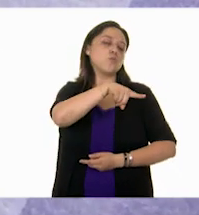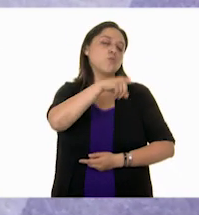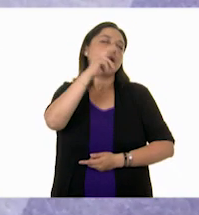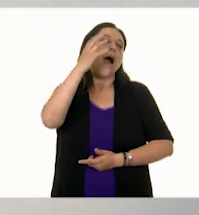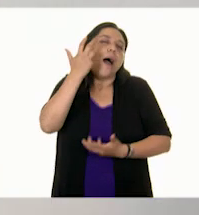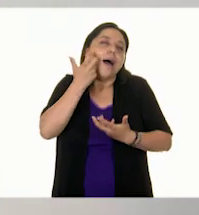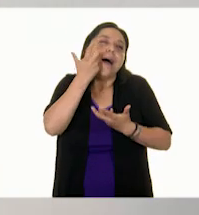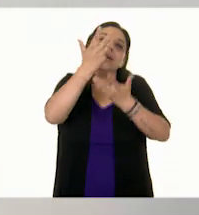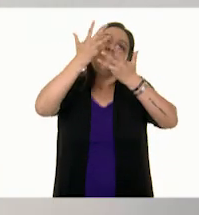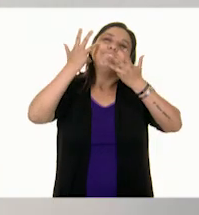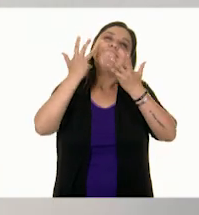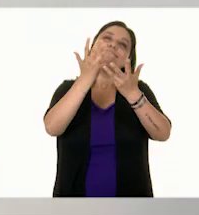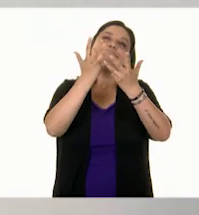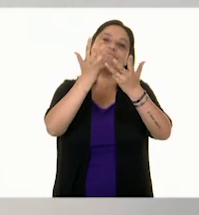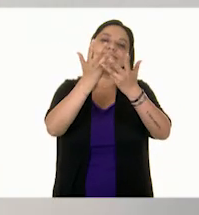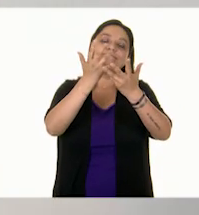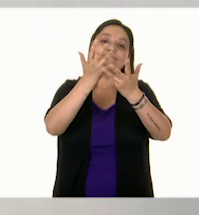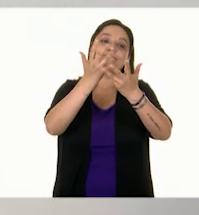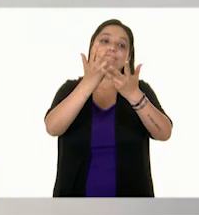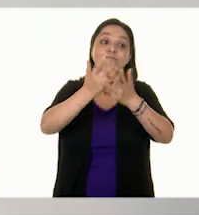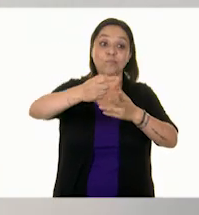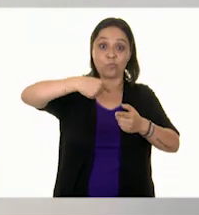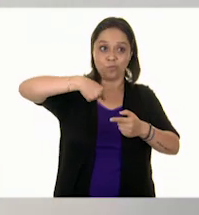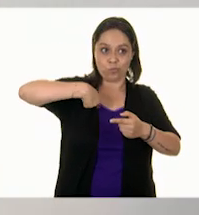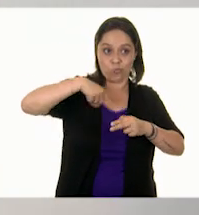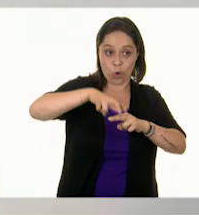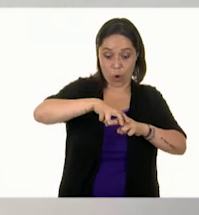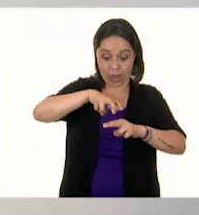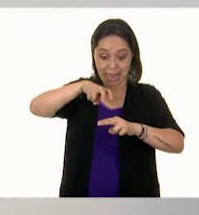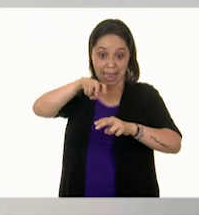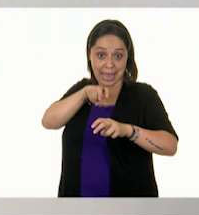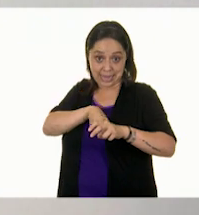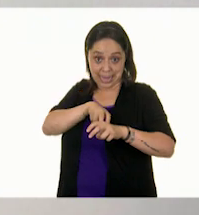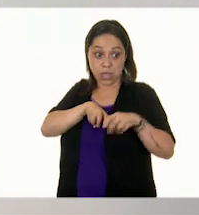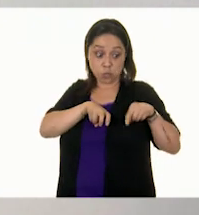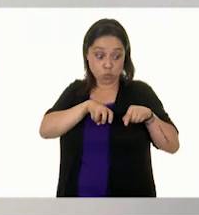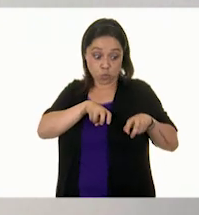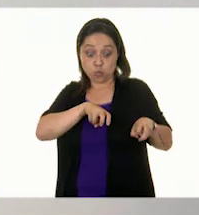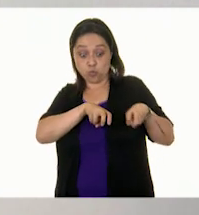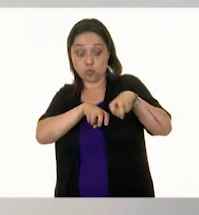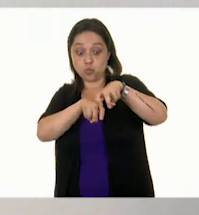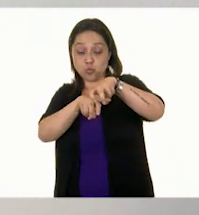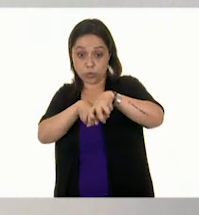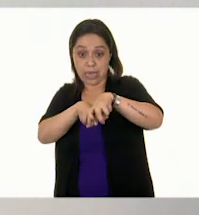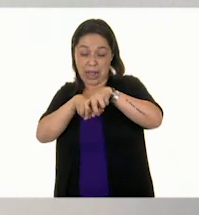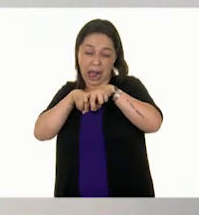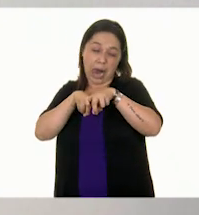soñador. Yo atrás, tú delante.